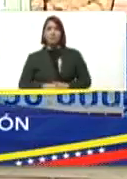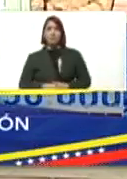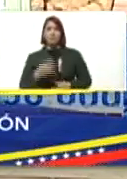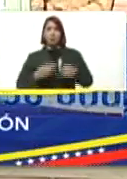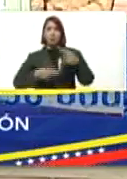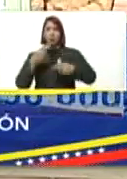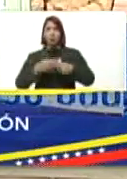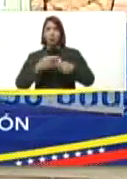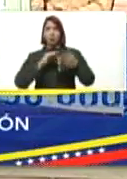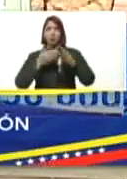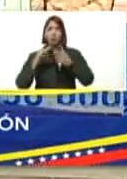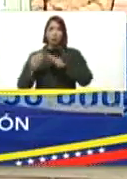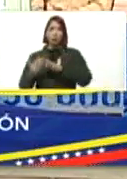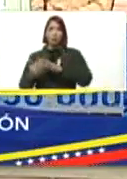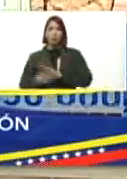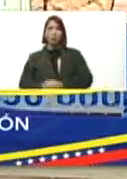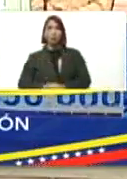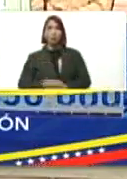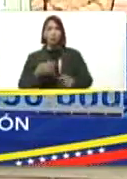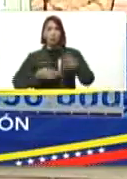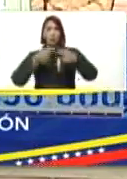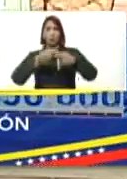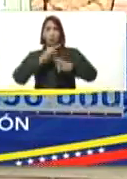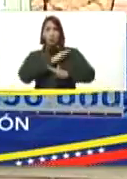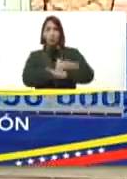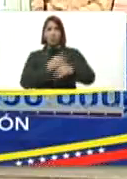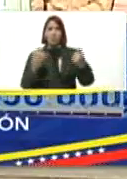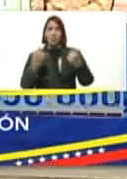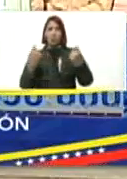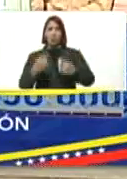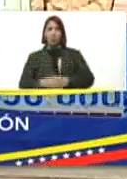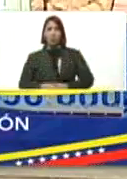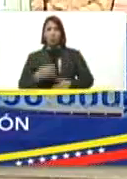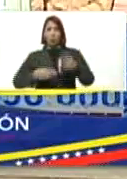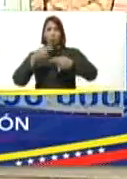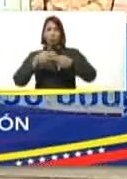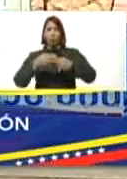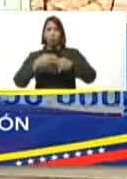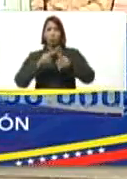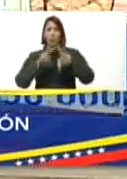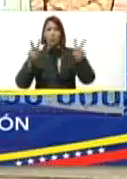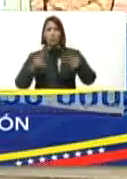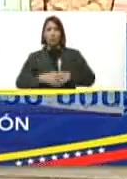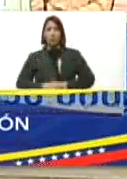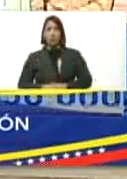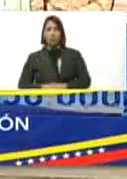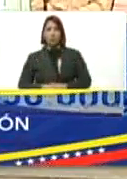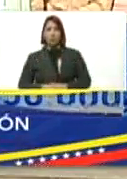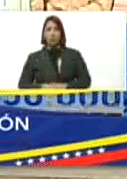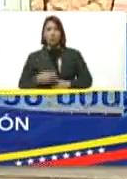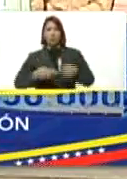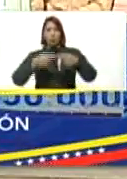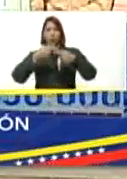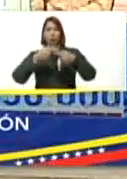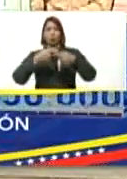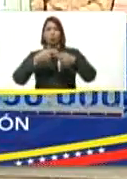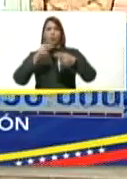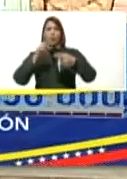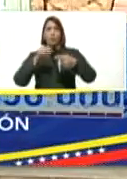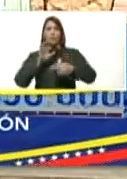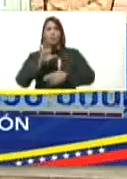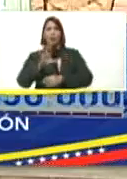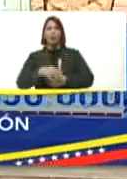construyendo comunidad, construyendo poder popular, construyendo paz y construyendo patria.